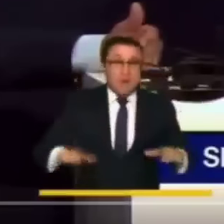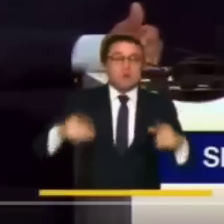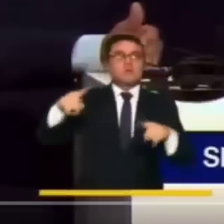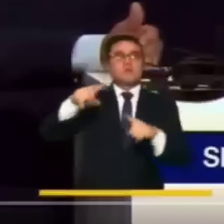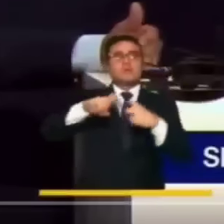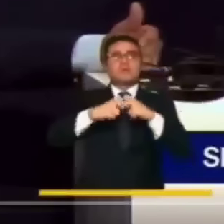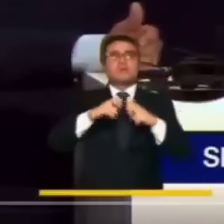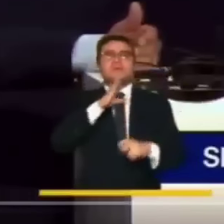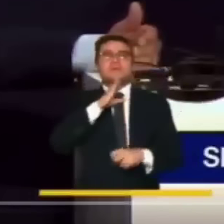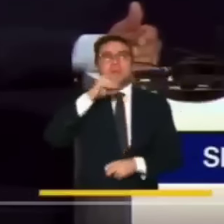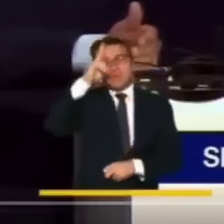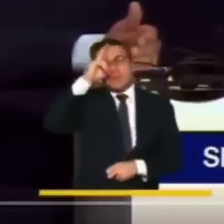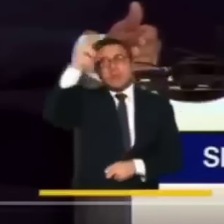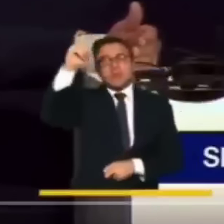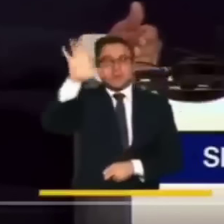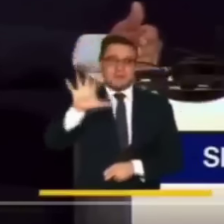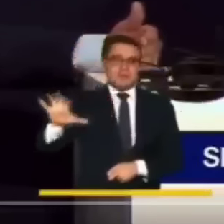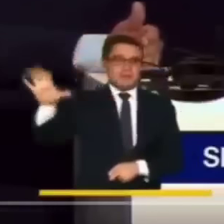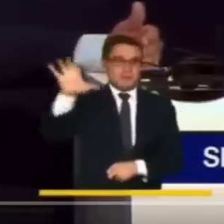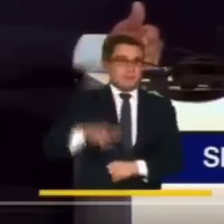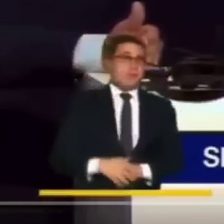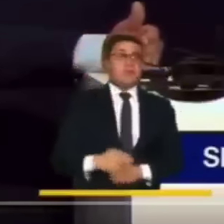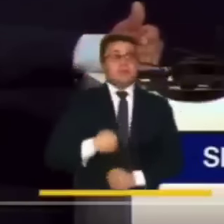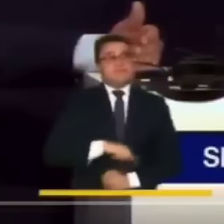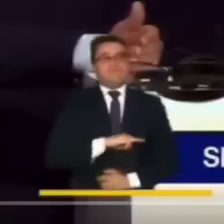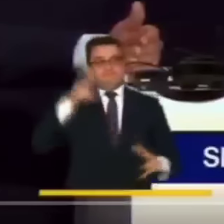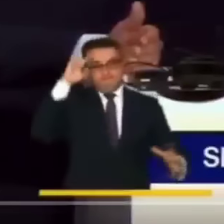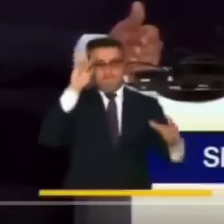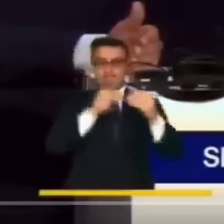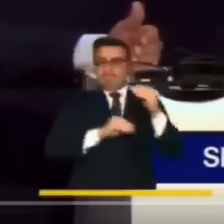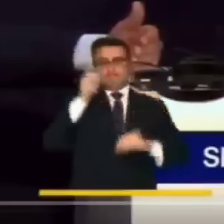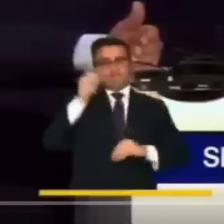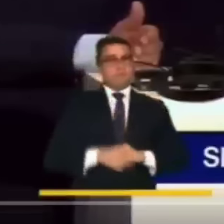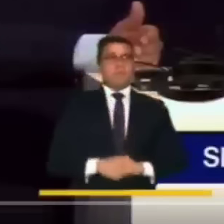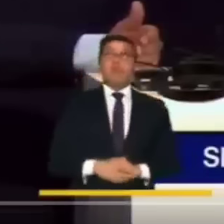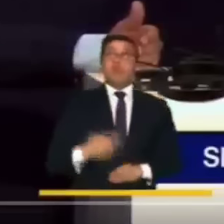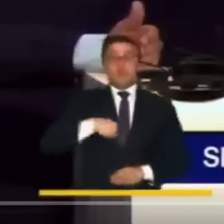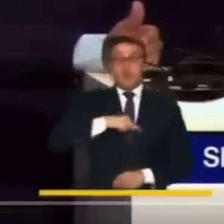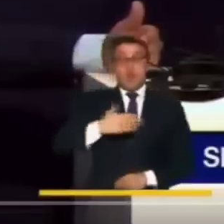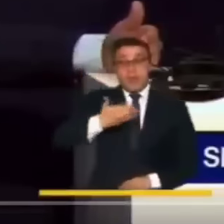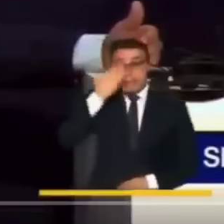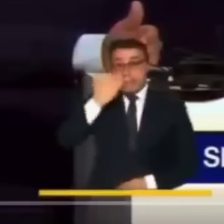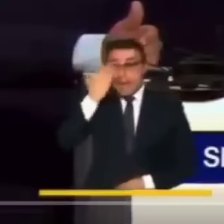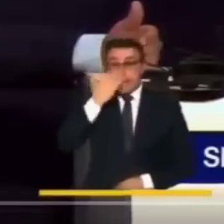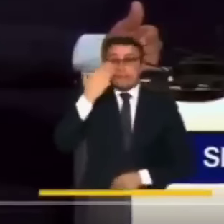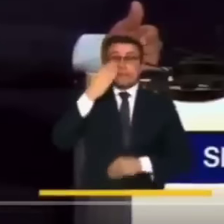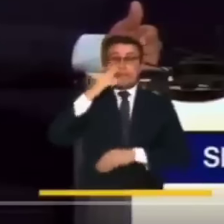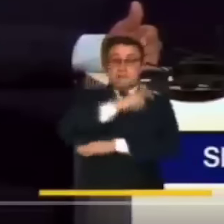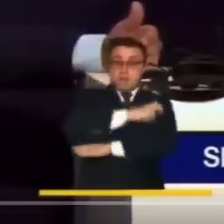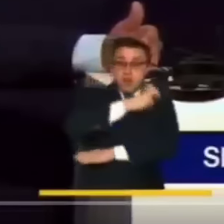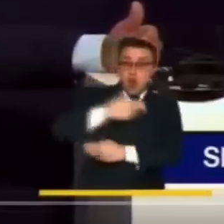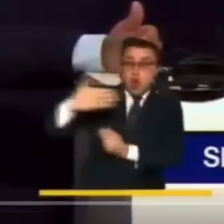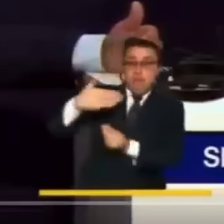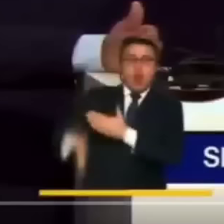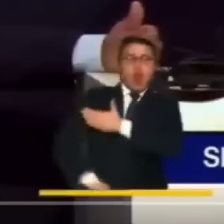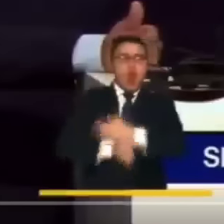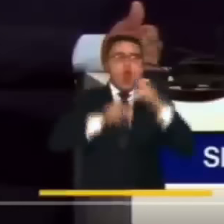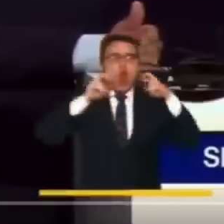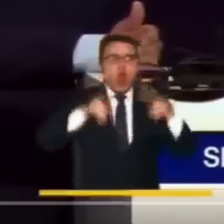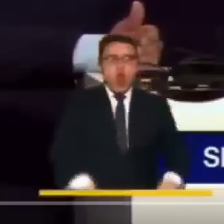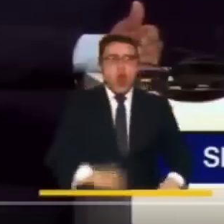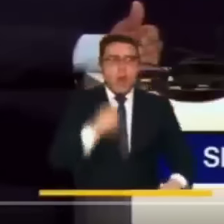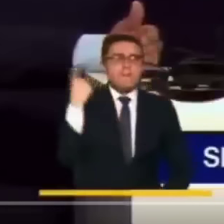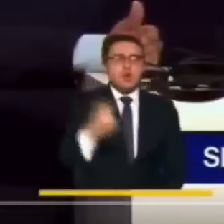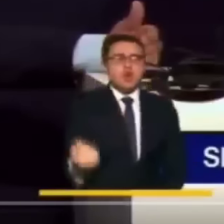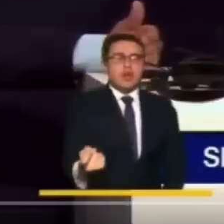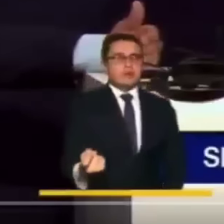norte. Hemos dicho que no contratamos más exploración ni en gas, ni en petróleo, ni en carbón. No